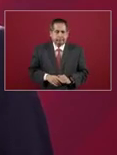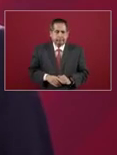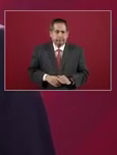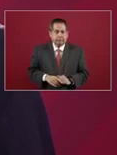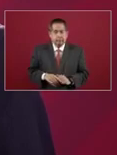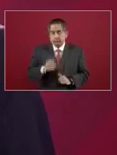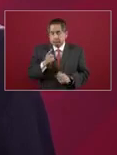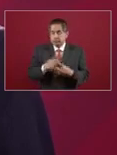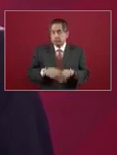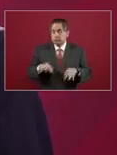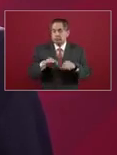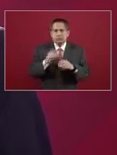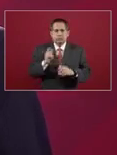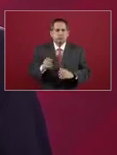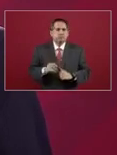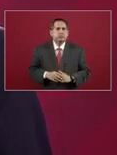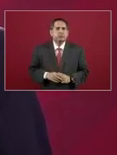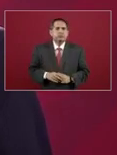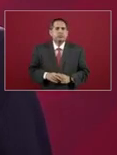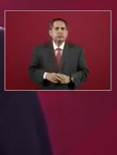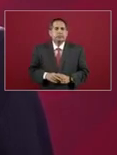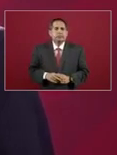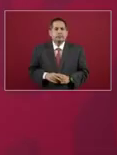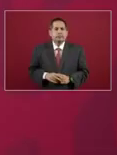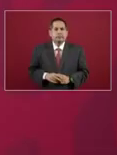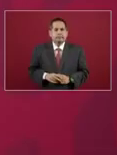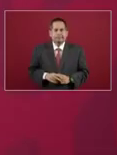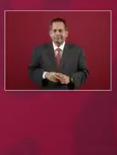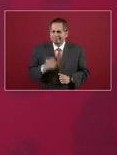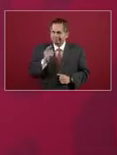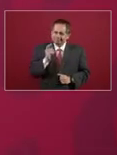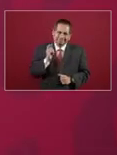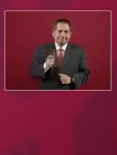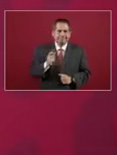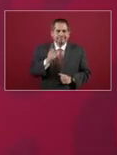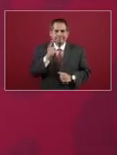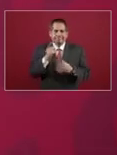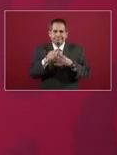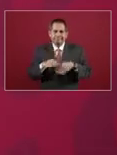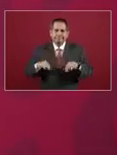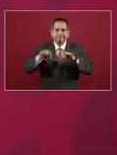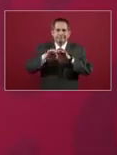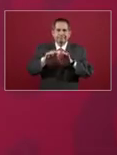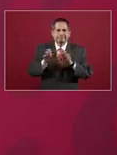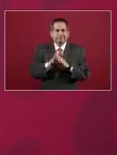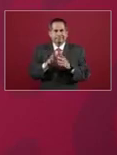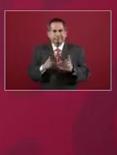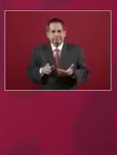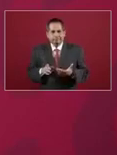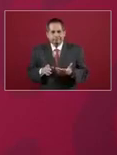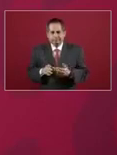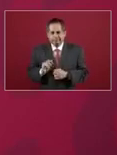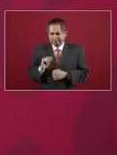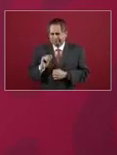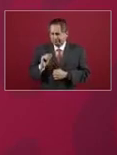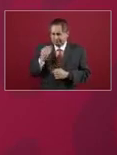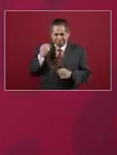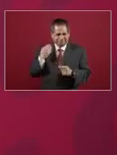Esto es muy importante, un gran logro en muy poco